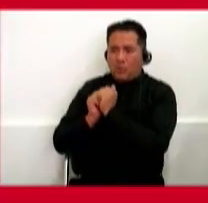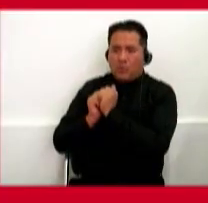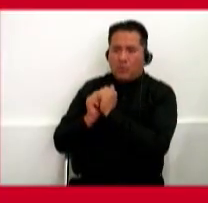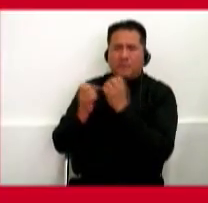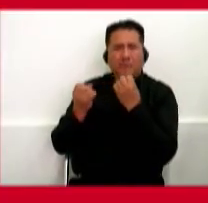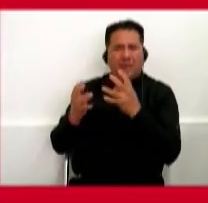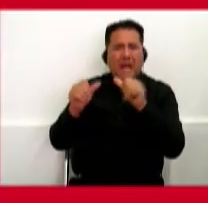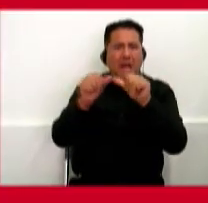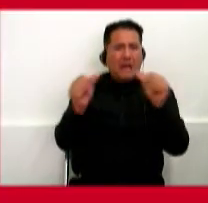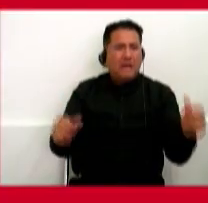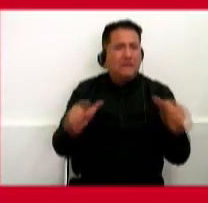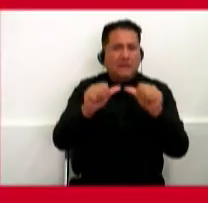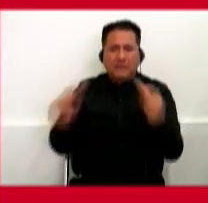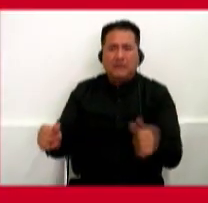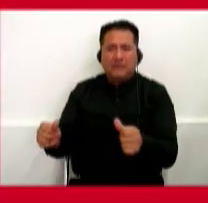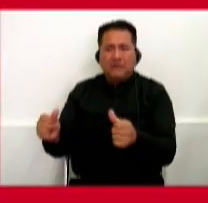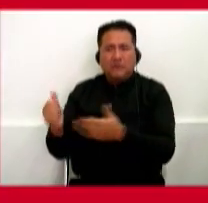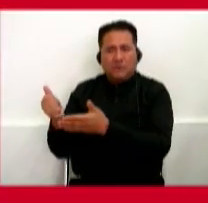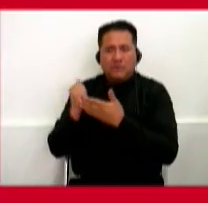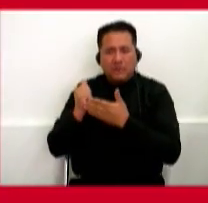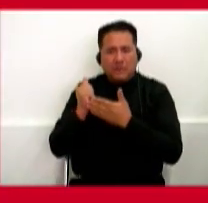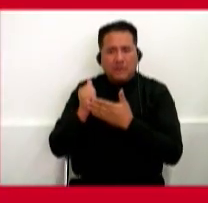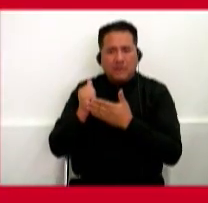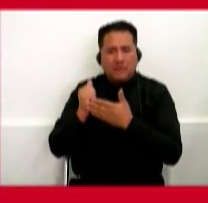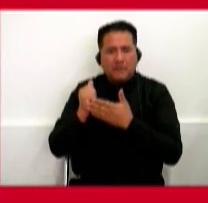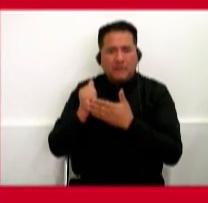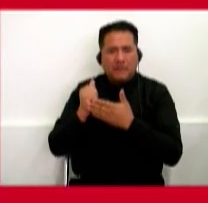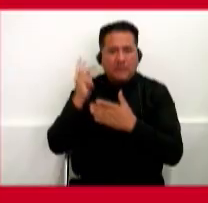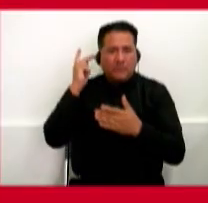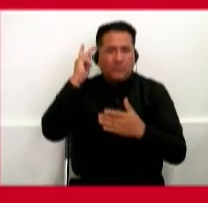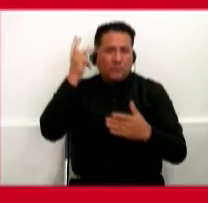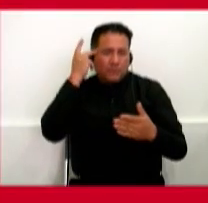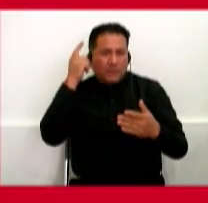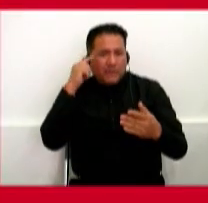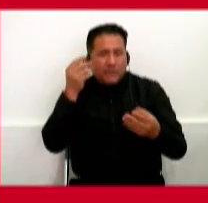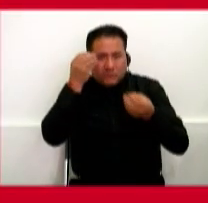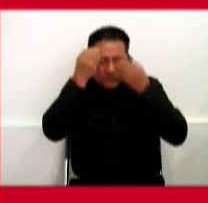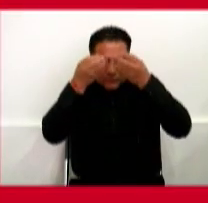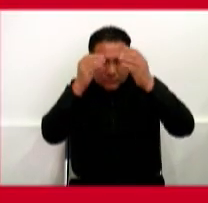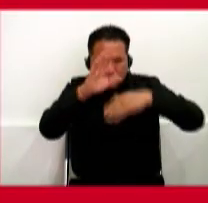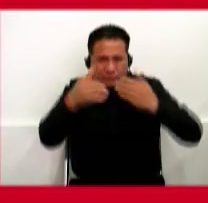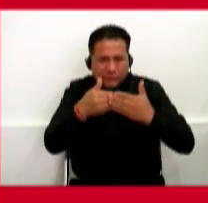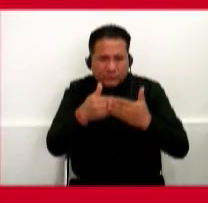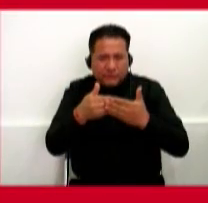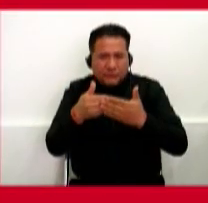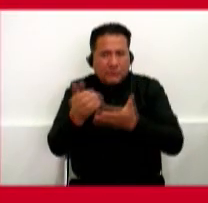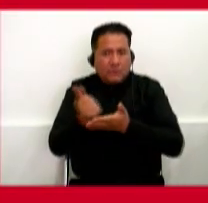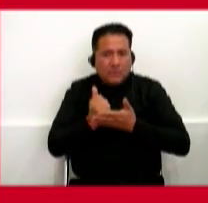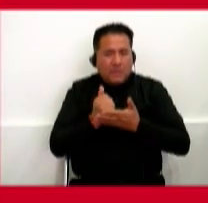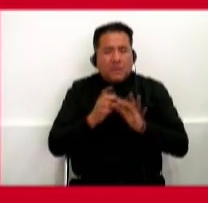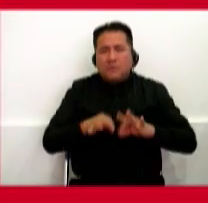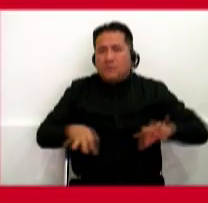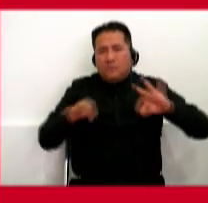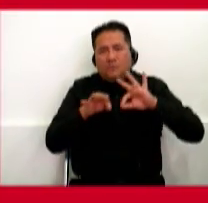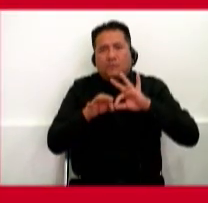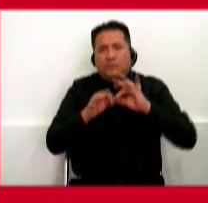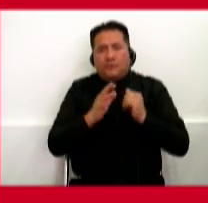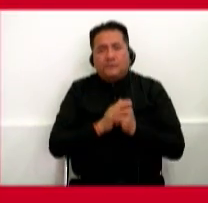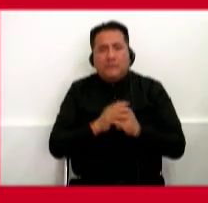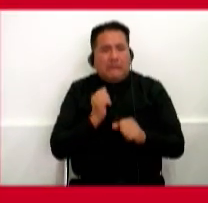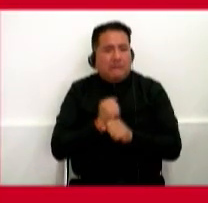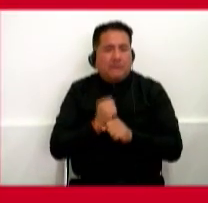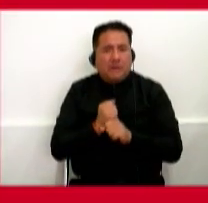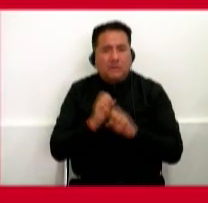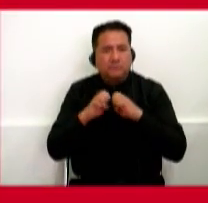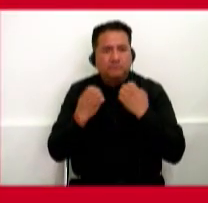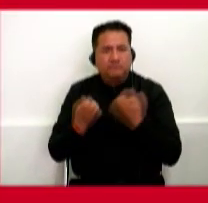nos han aportado el equipo de analítica de datos para poder hacer toda la programación y lo que está detrás de todo esto es muy importante. Y el trabajo en equipo con